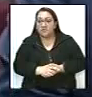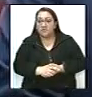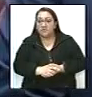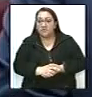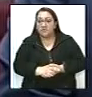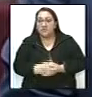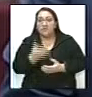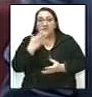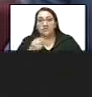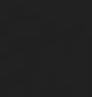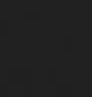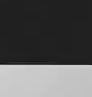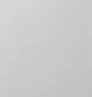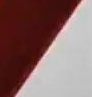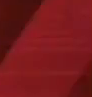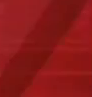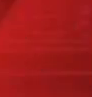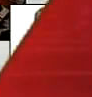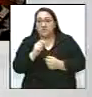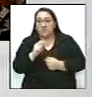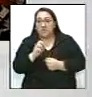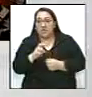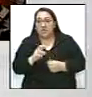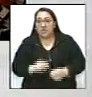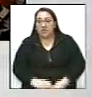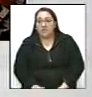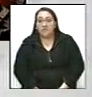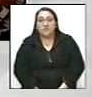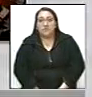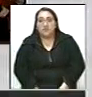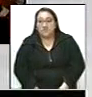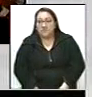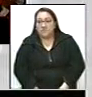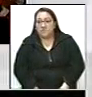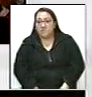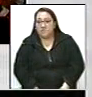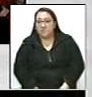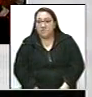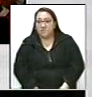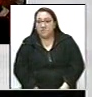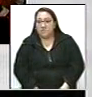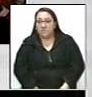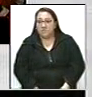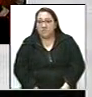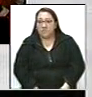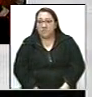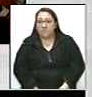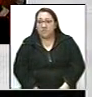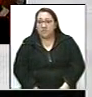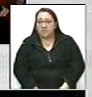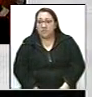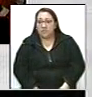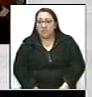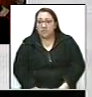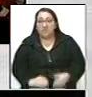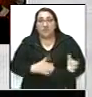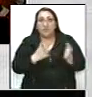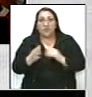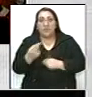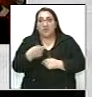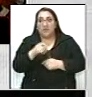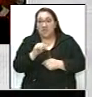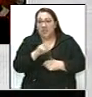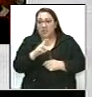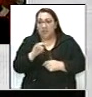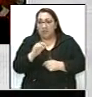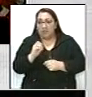información, muchas gracias también al congresista William Monterola por sus declaraciones. Y vamos a ir ahora con nuestro compañero